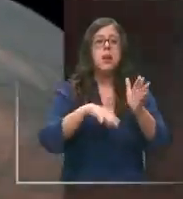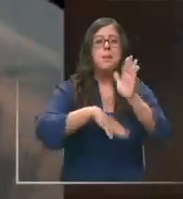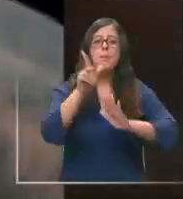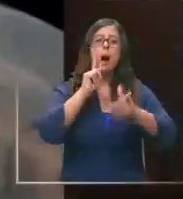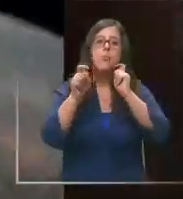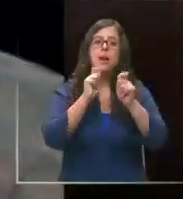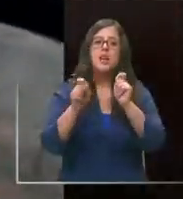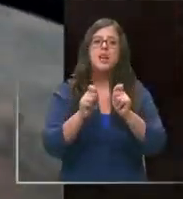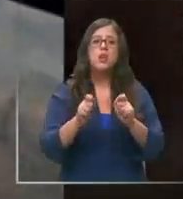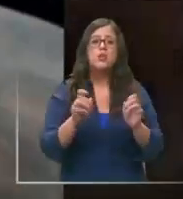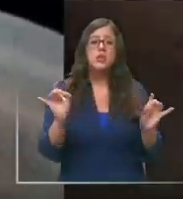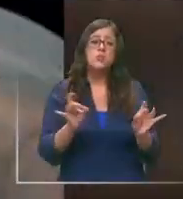operando en nuestro país